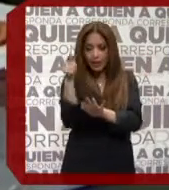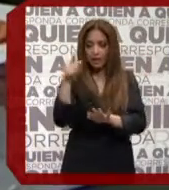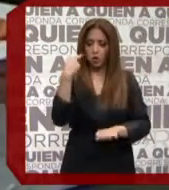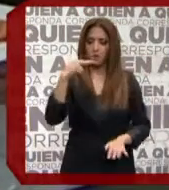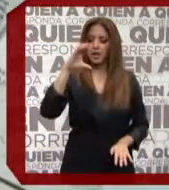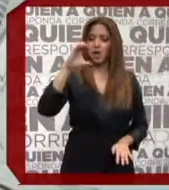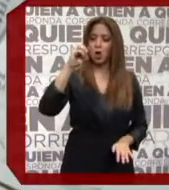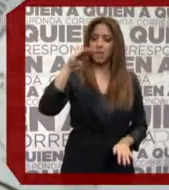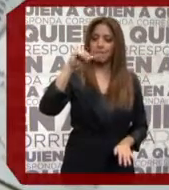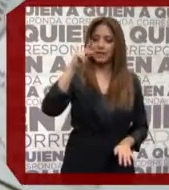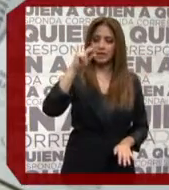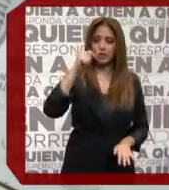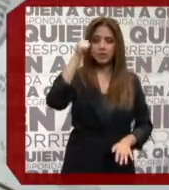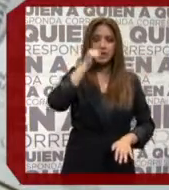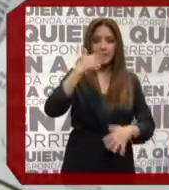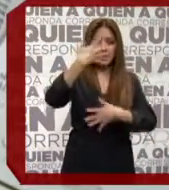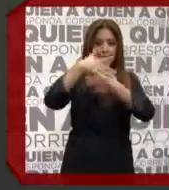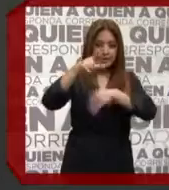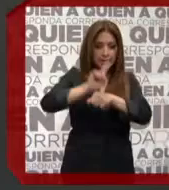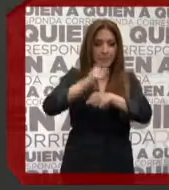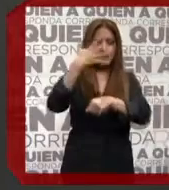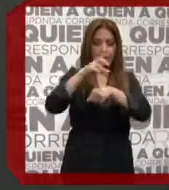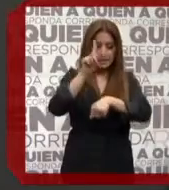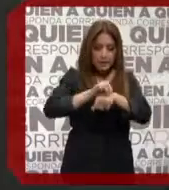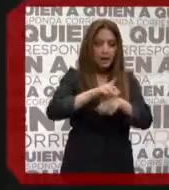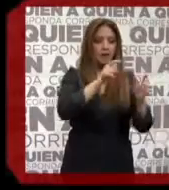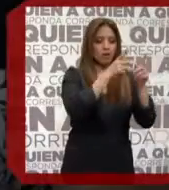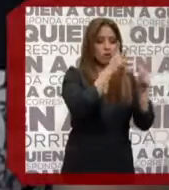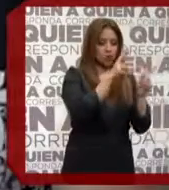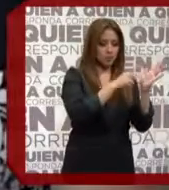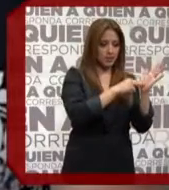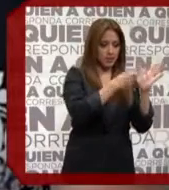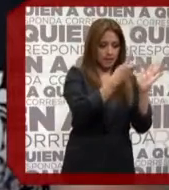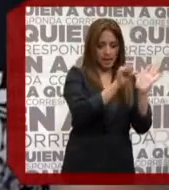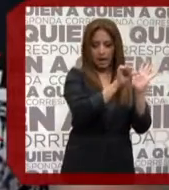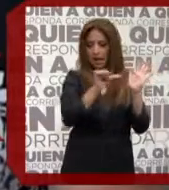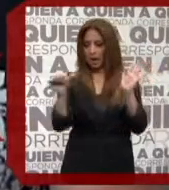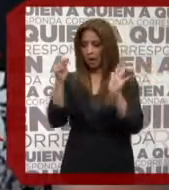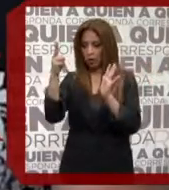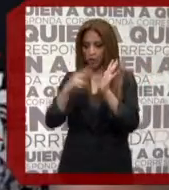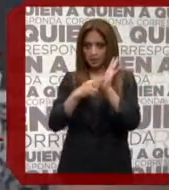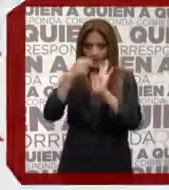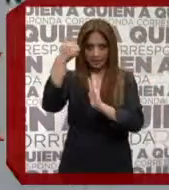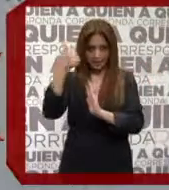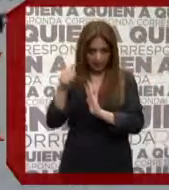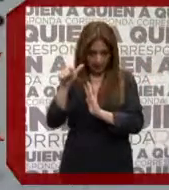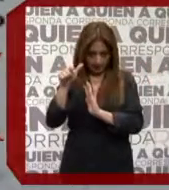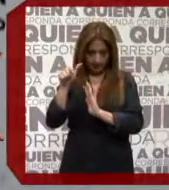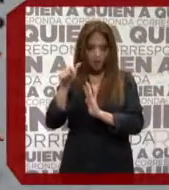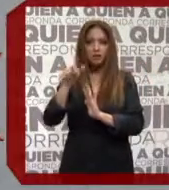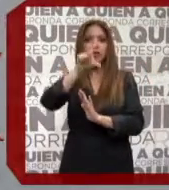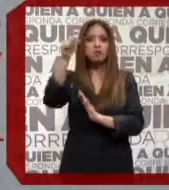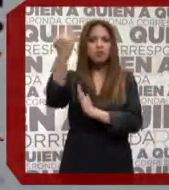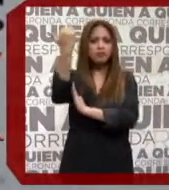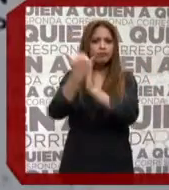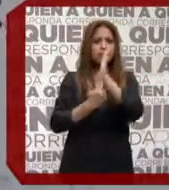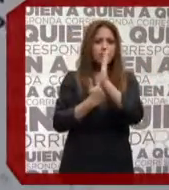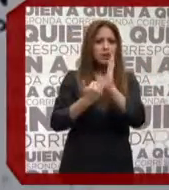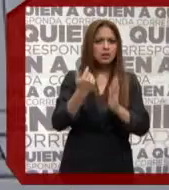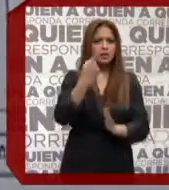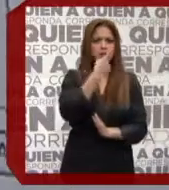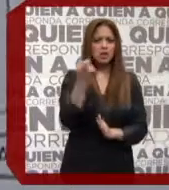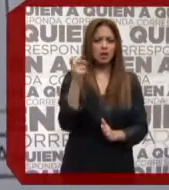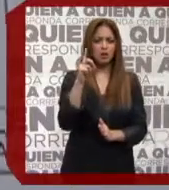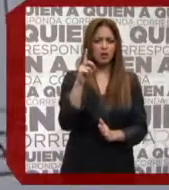compensación era quincenal y la recibió de 2003 a 2006. En junio me la reducen a 137